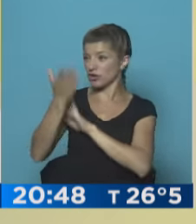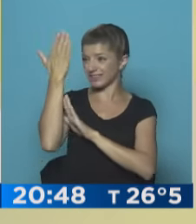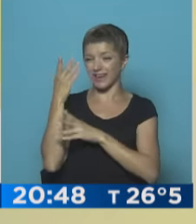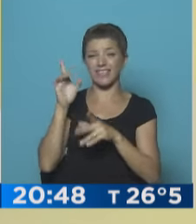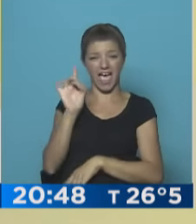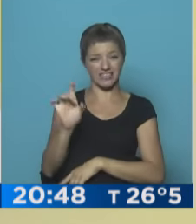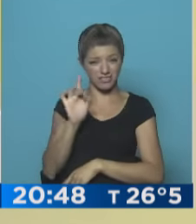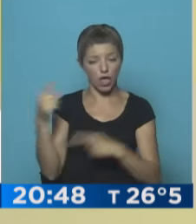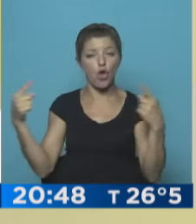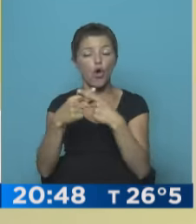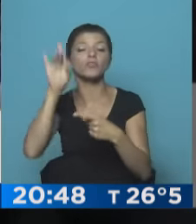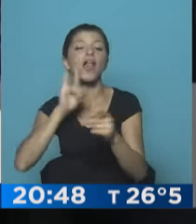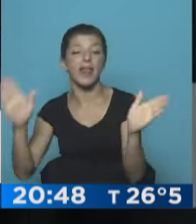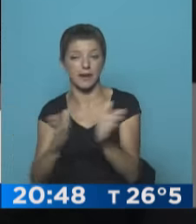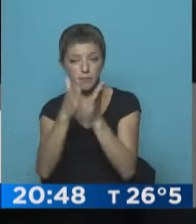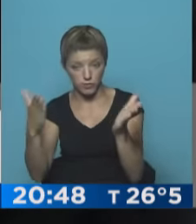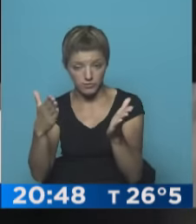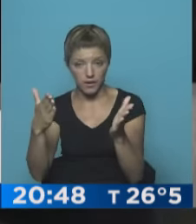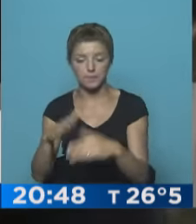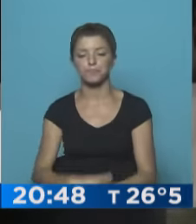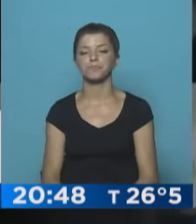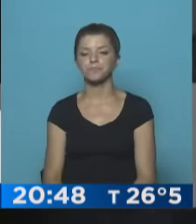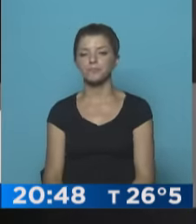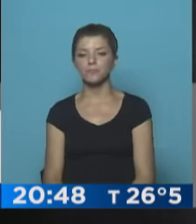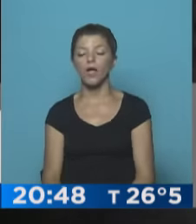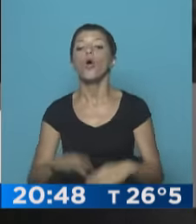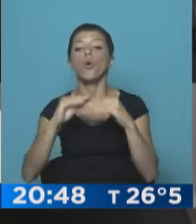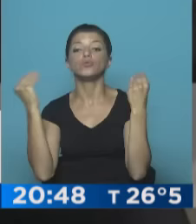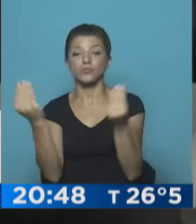terrorista contra la revista satírica en París. En